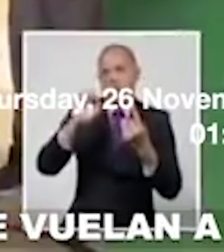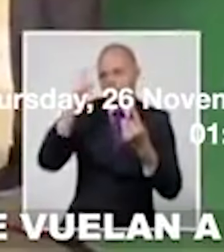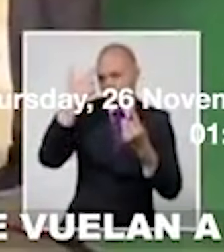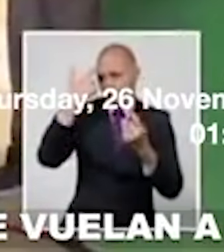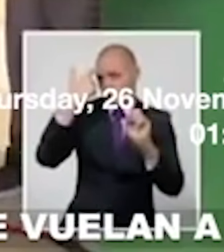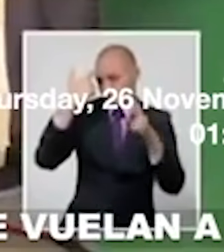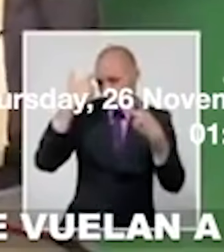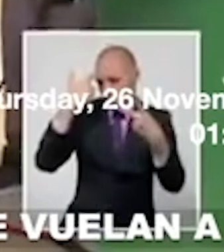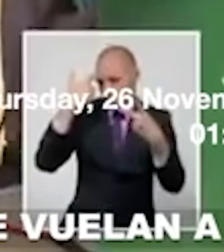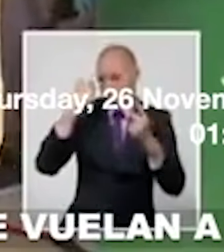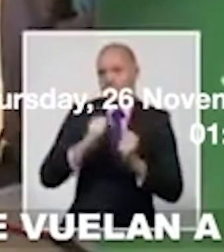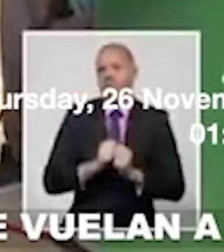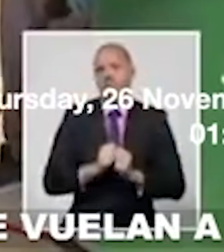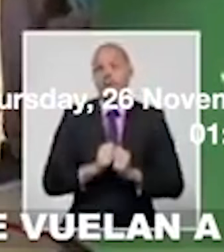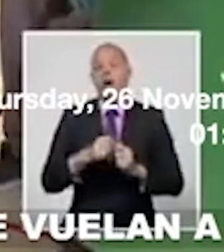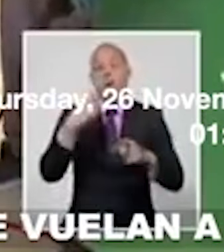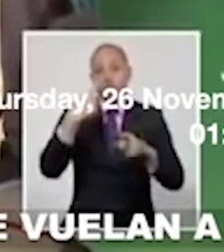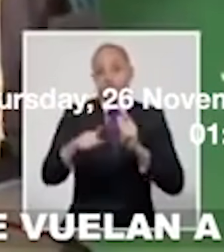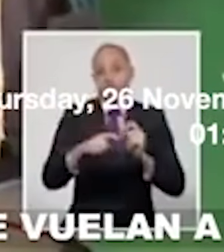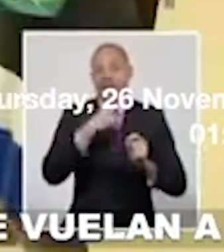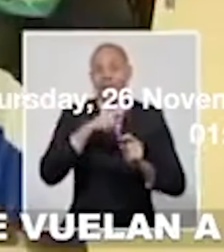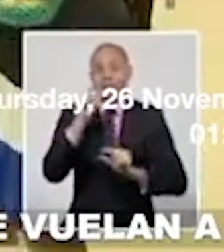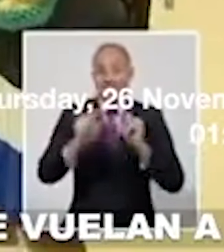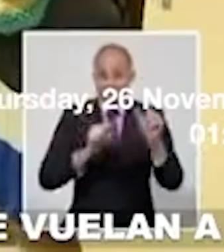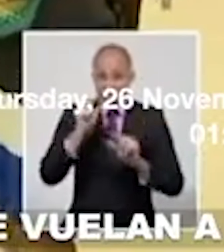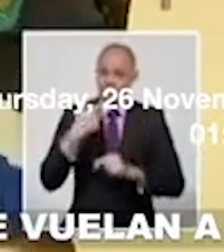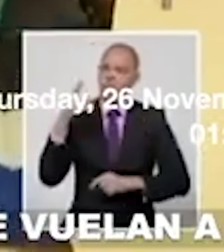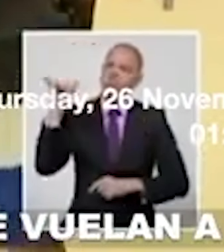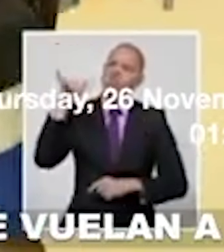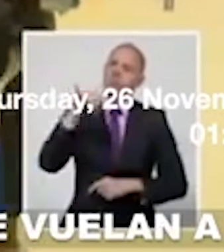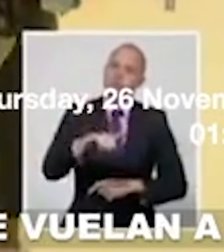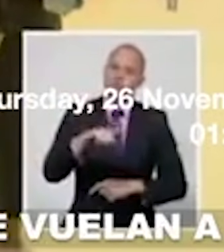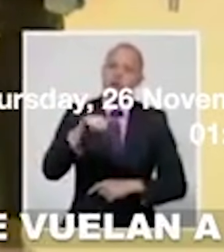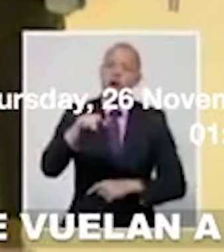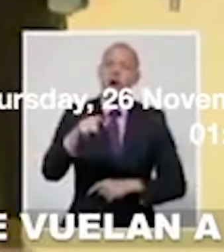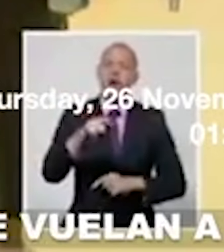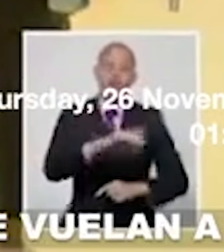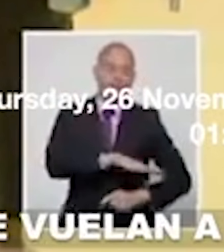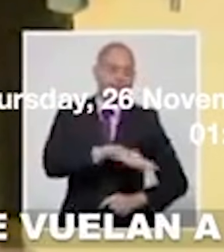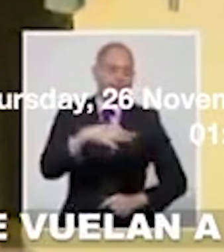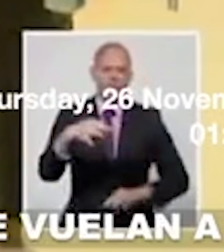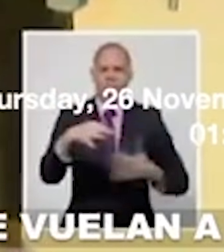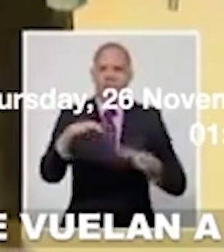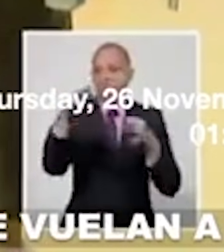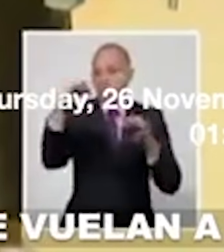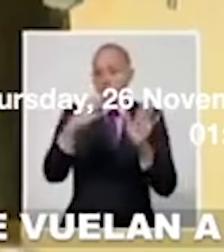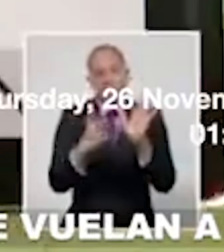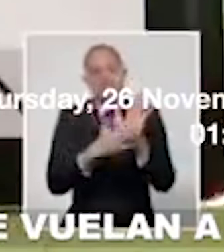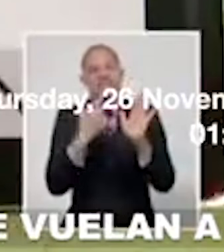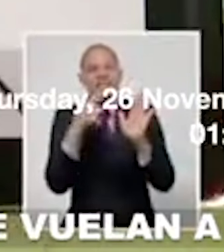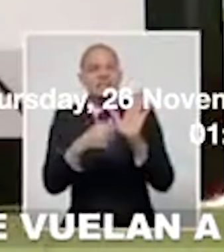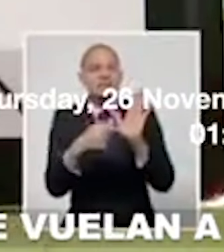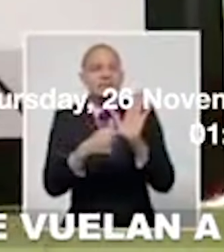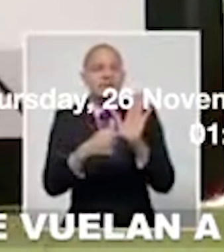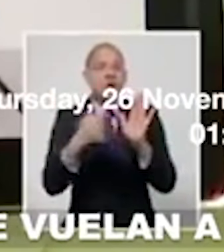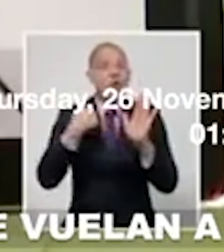que permiten es de 23 kilogramos y es posible abonar una tarifa fija de sobrepeso hasta un máximo de 32. Es